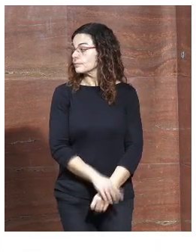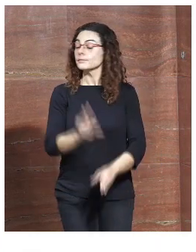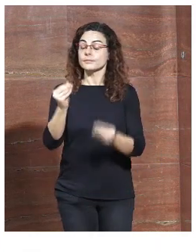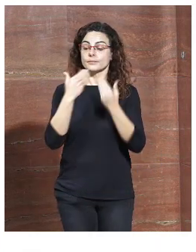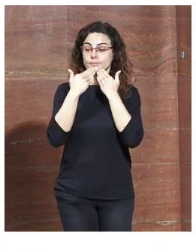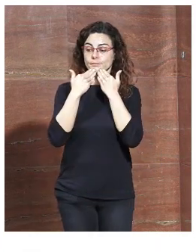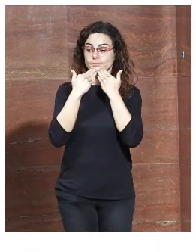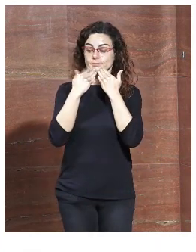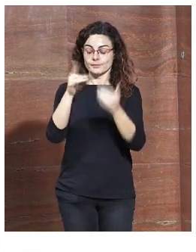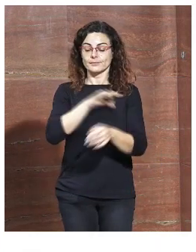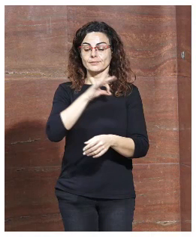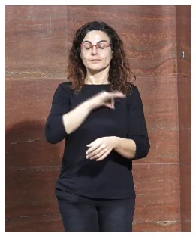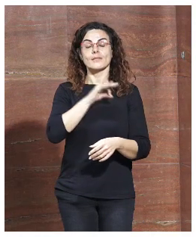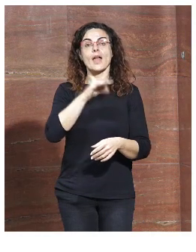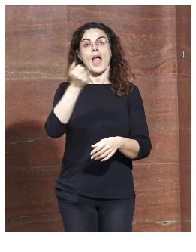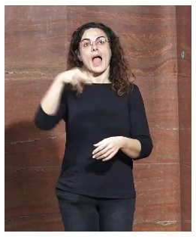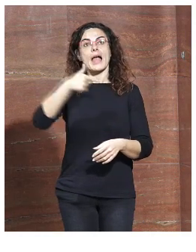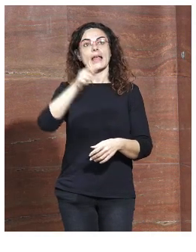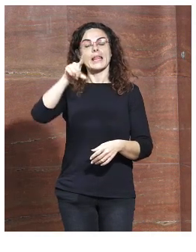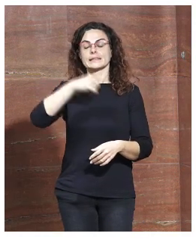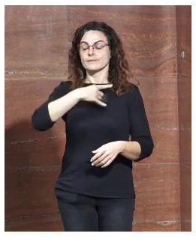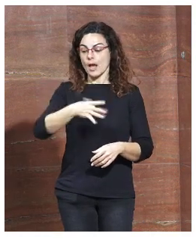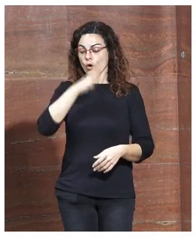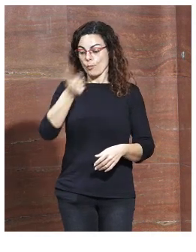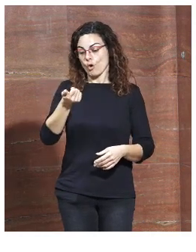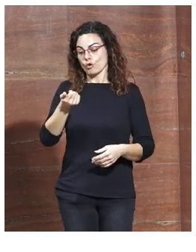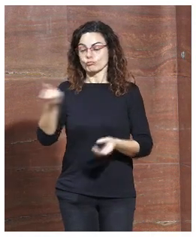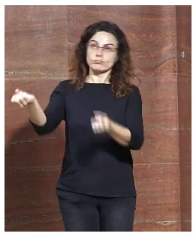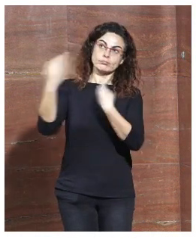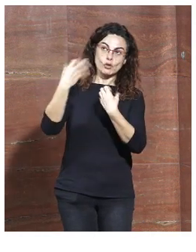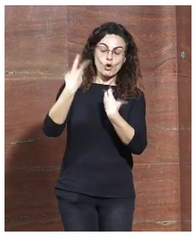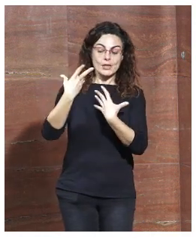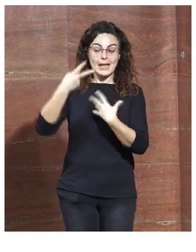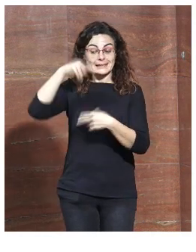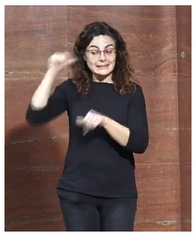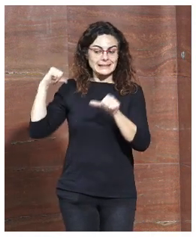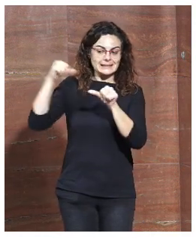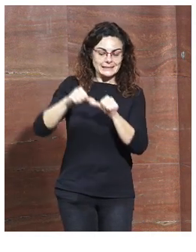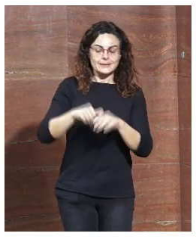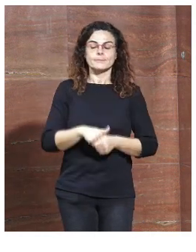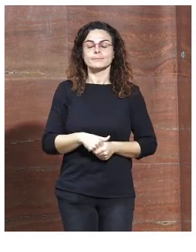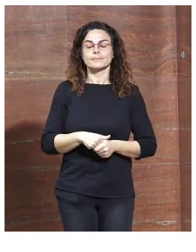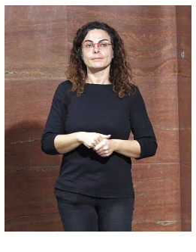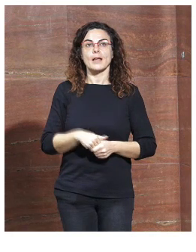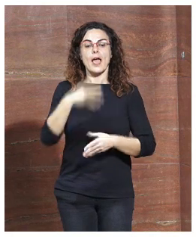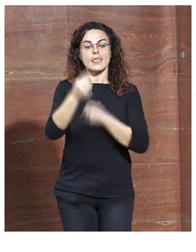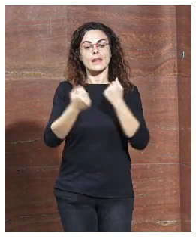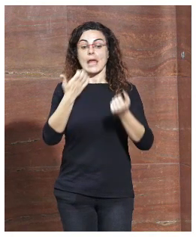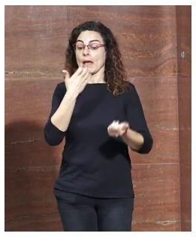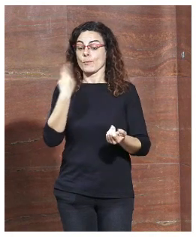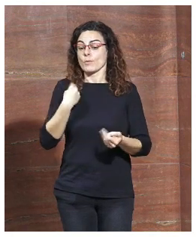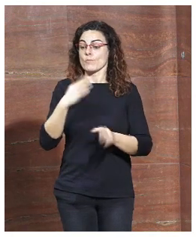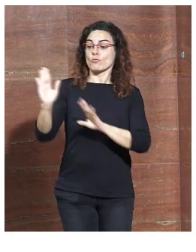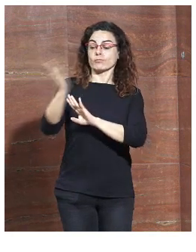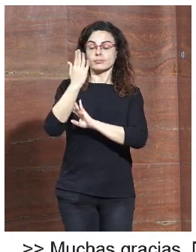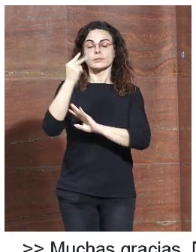Muchas gracias, doña Ángeles Blanco, por compartirnos su larga experiencia, visibilizar con estos